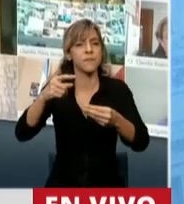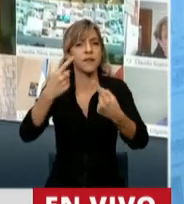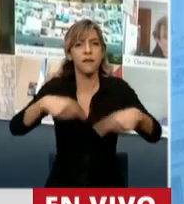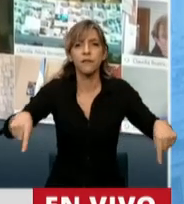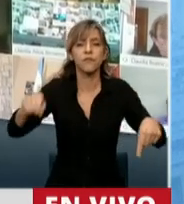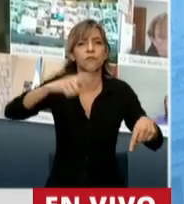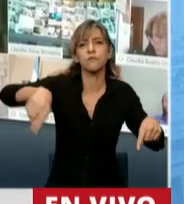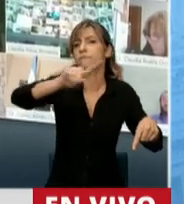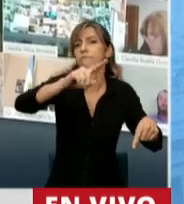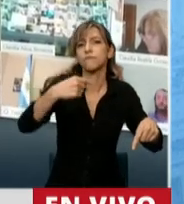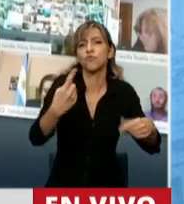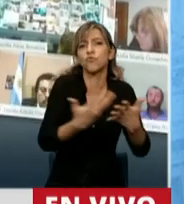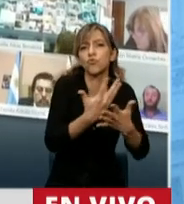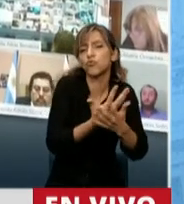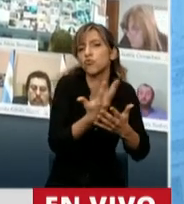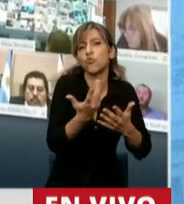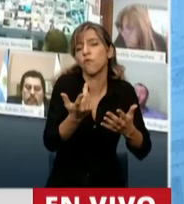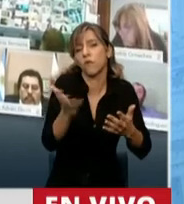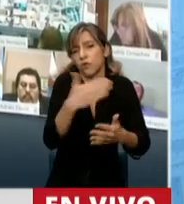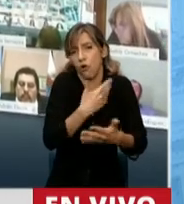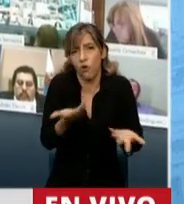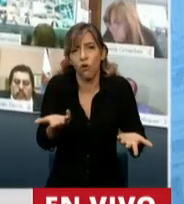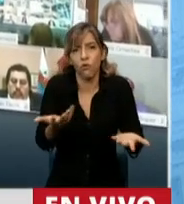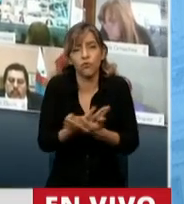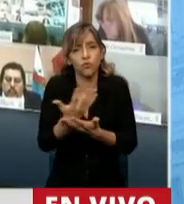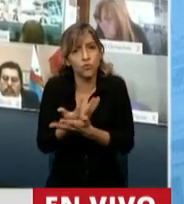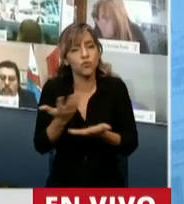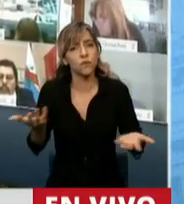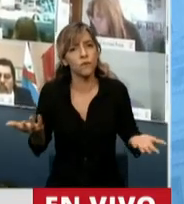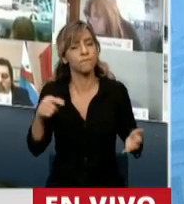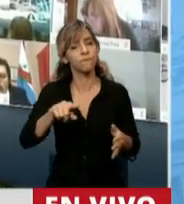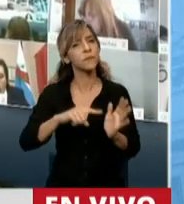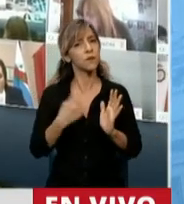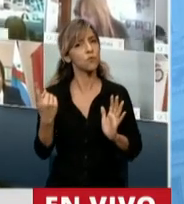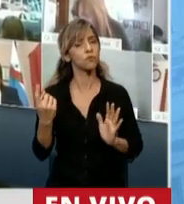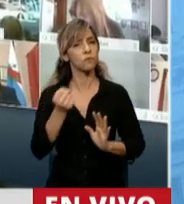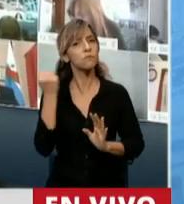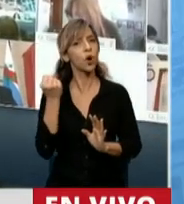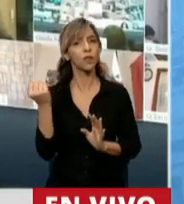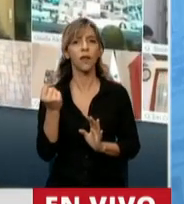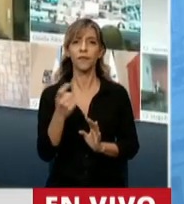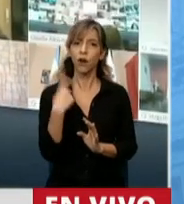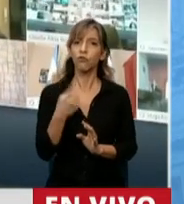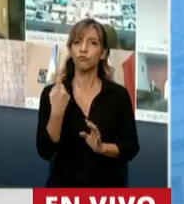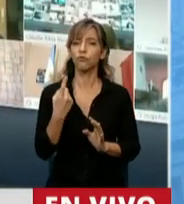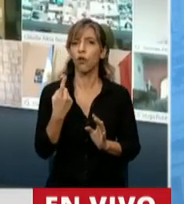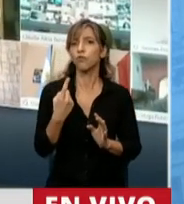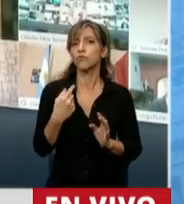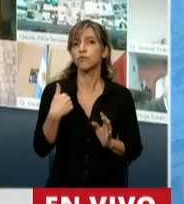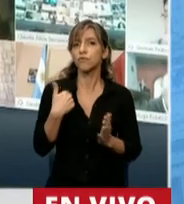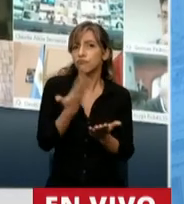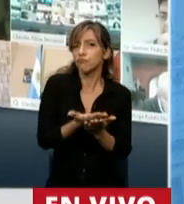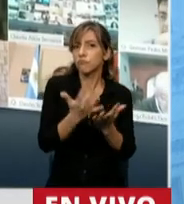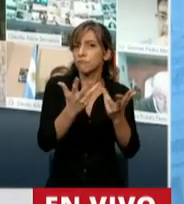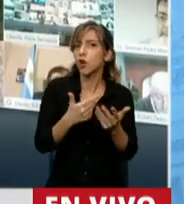las cosas que están sufriendo que sufrimos todos y todas y que en este punto también es por eso que estamos planteando un proyecto de